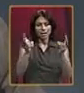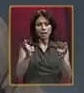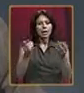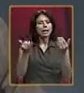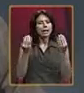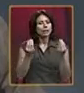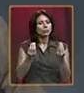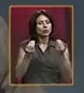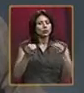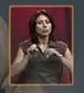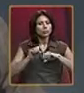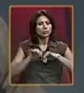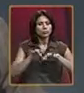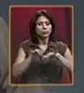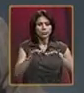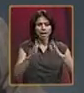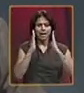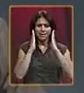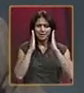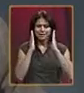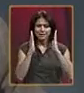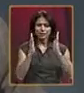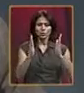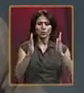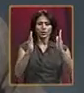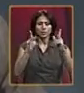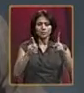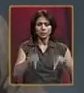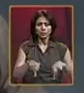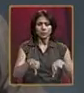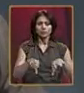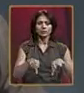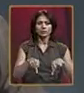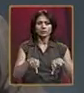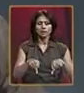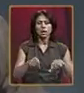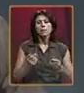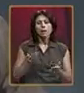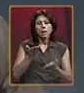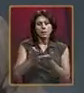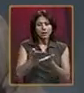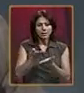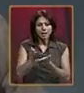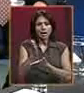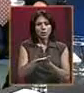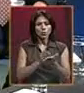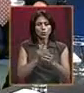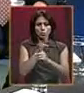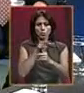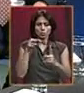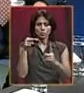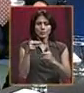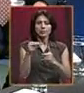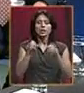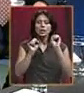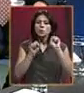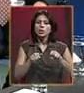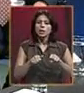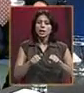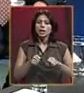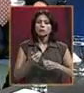acaparado hasta ahora la atención de la opinión pública y de los ciudadanos, pues plantear algunos puntos de vista que pudieran servir